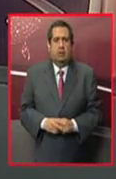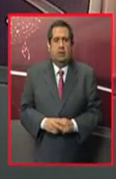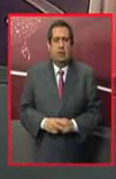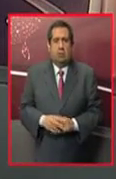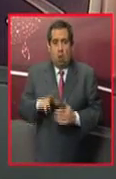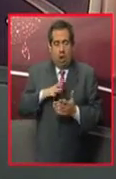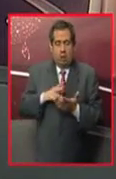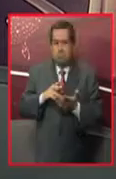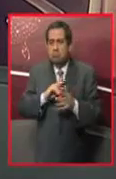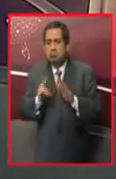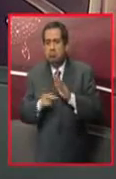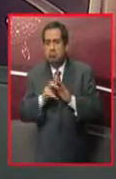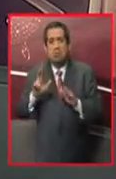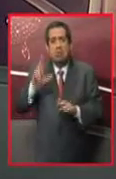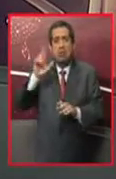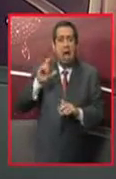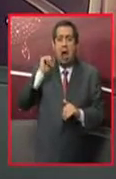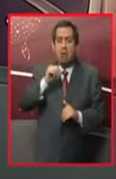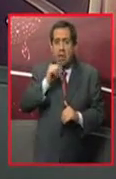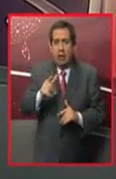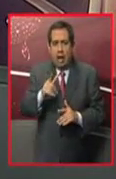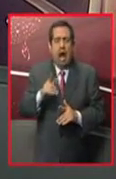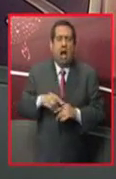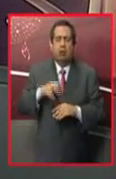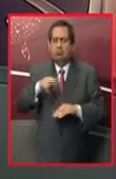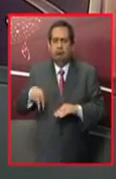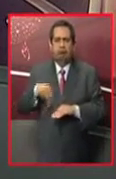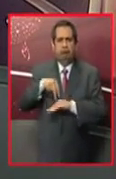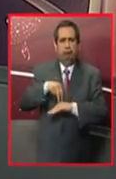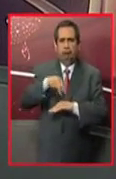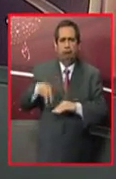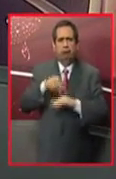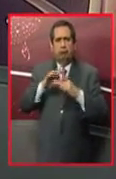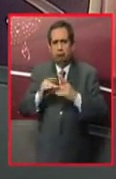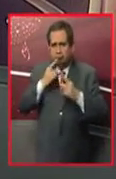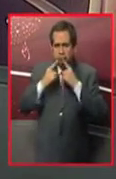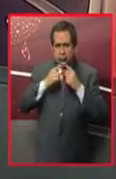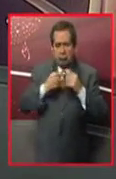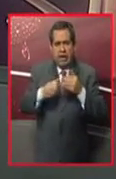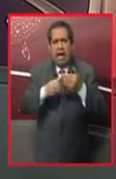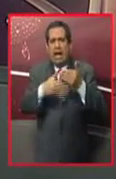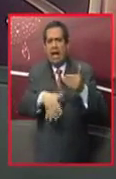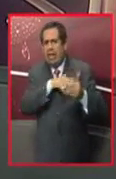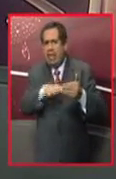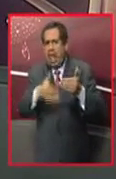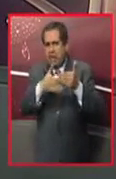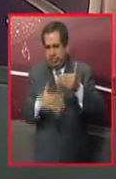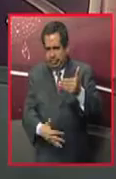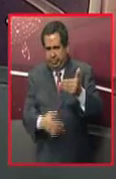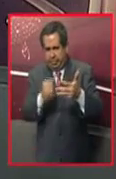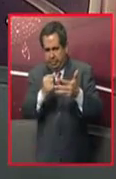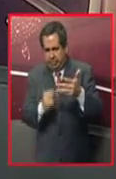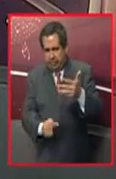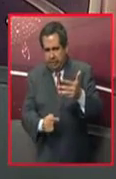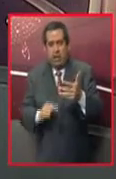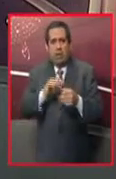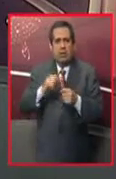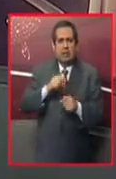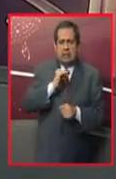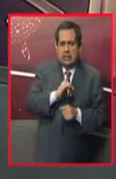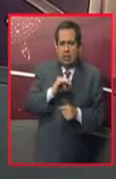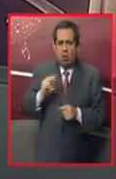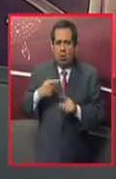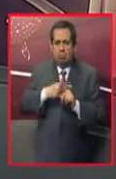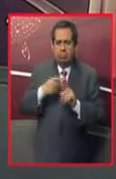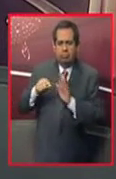Al no haber registro para posicionamientos, los grupos parlamentarios subieron a tribuna para discutir en lo general el dictamen y fijar posturas a favor y en contra del mismo.